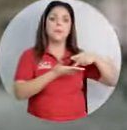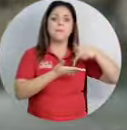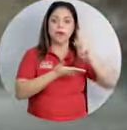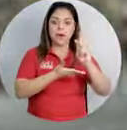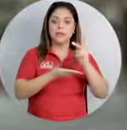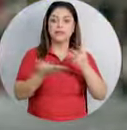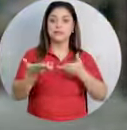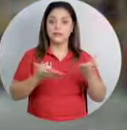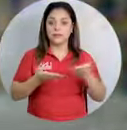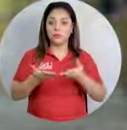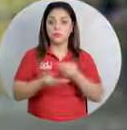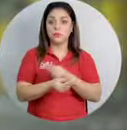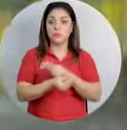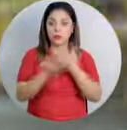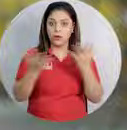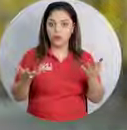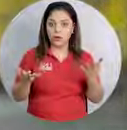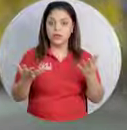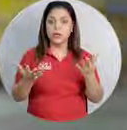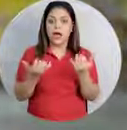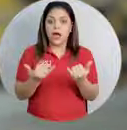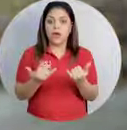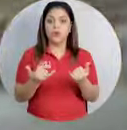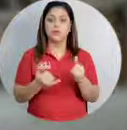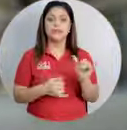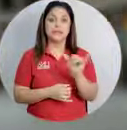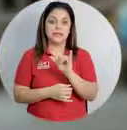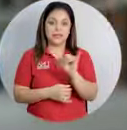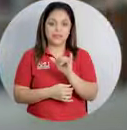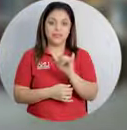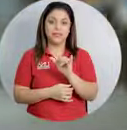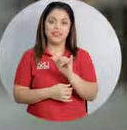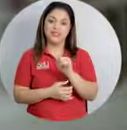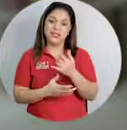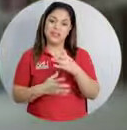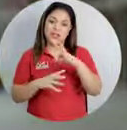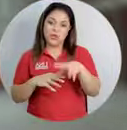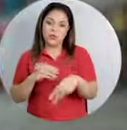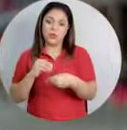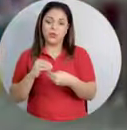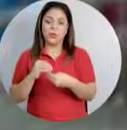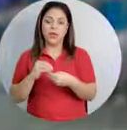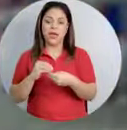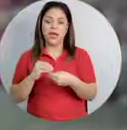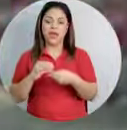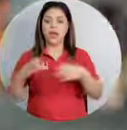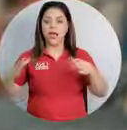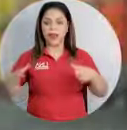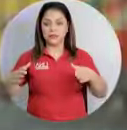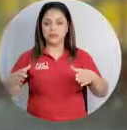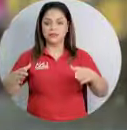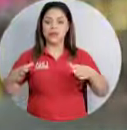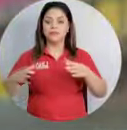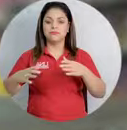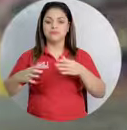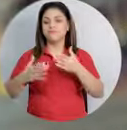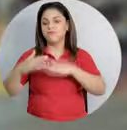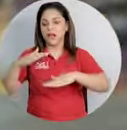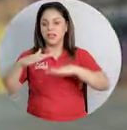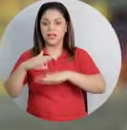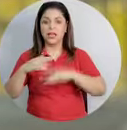de servicios públicos, ahora que también se quiere introducir dentro de la canasta básica lo que es la parte de la conectividad también